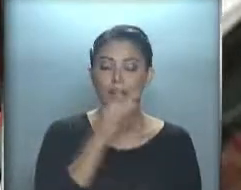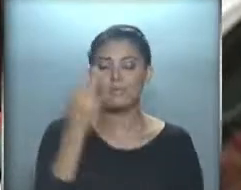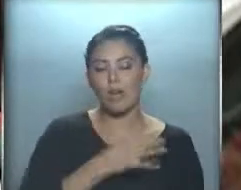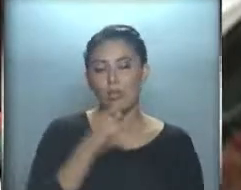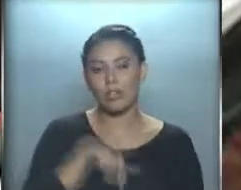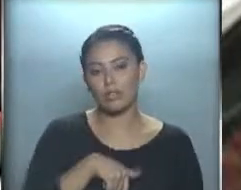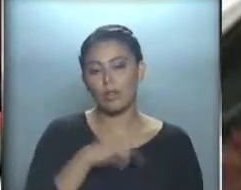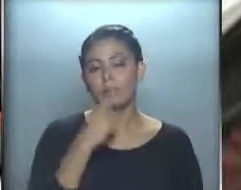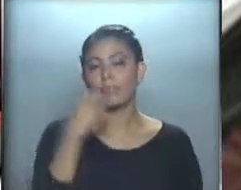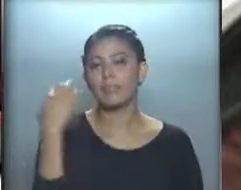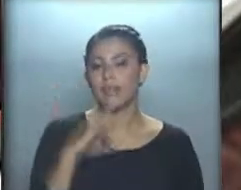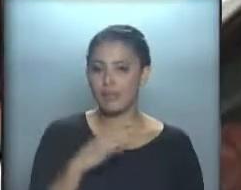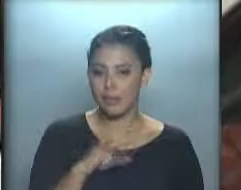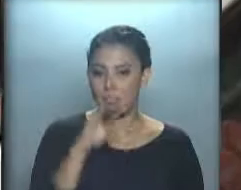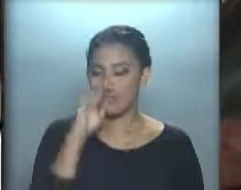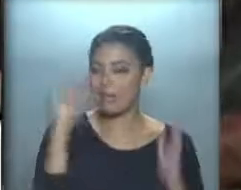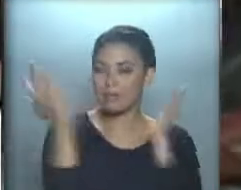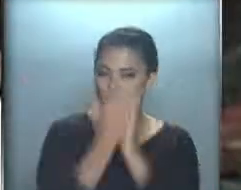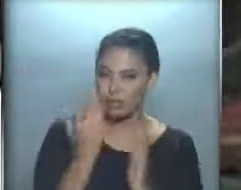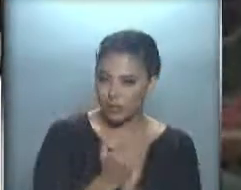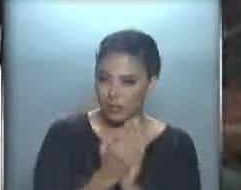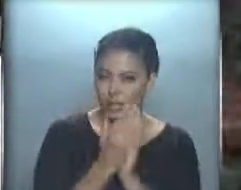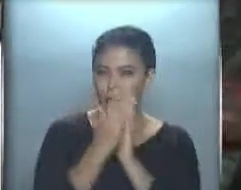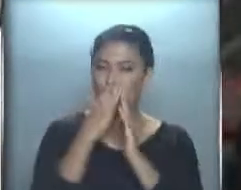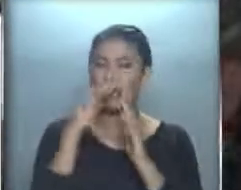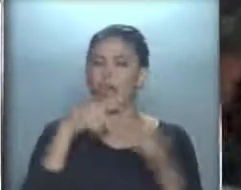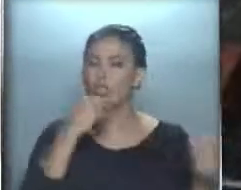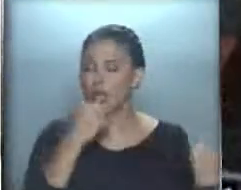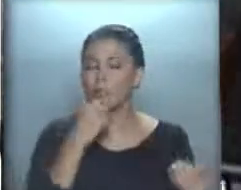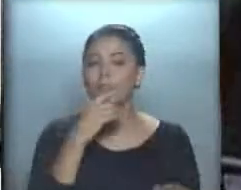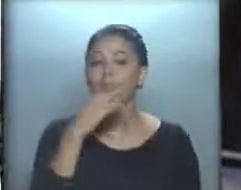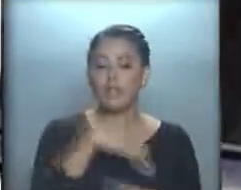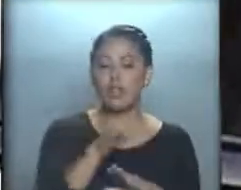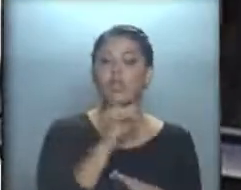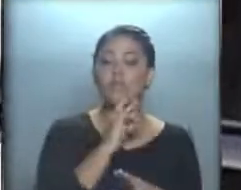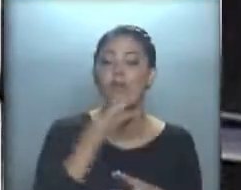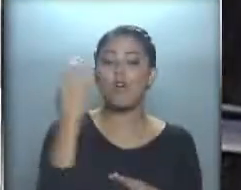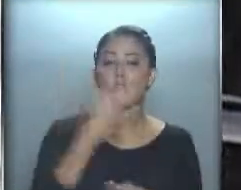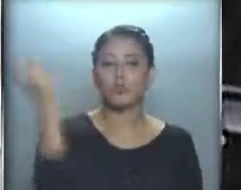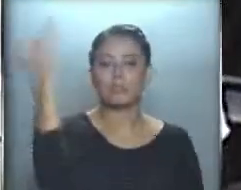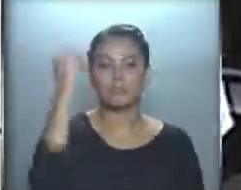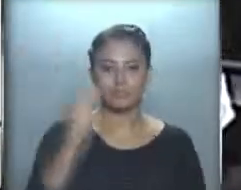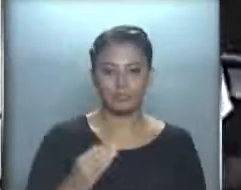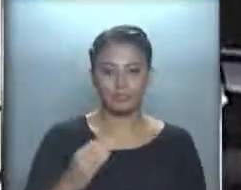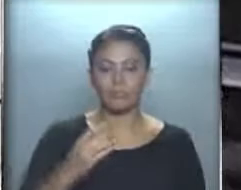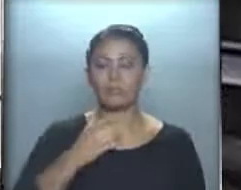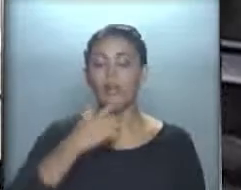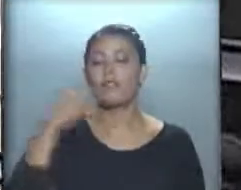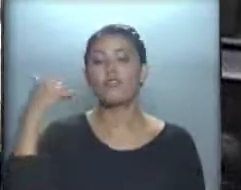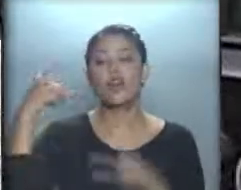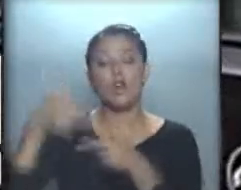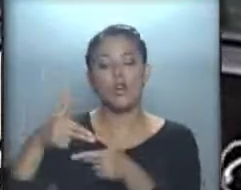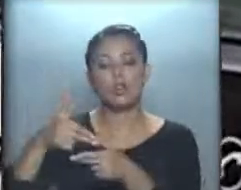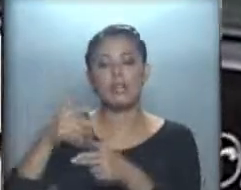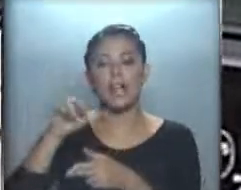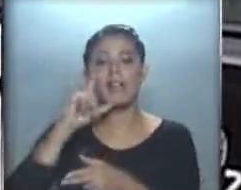bueno esto quedará por supuesto en el análisis y la investigación y las experiencias pero corta justo el semáforo en libertad por eso quizá el